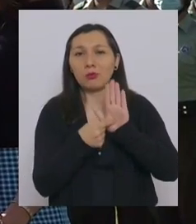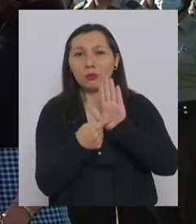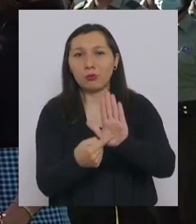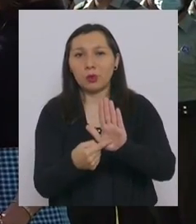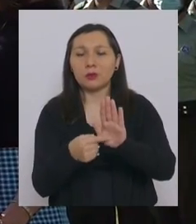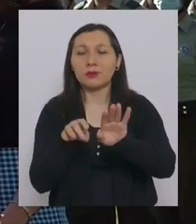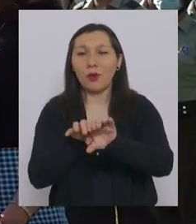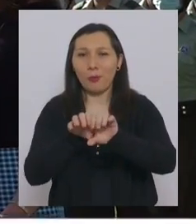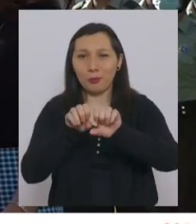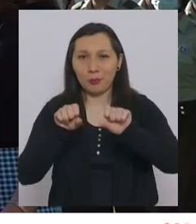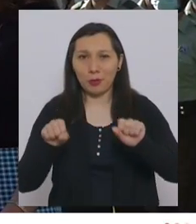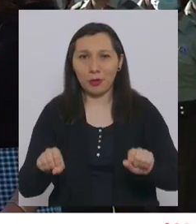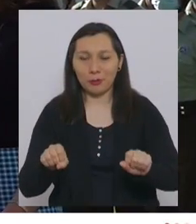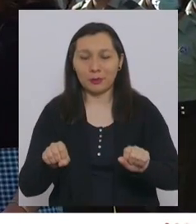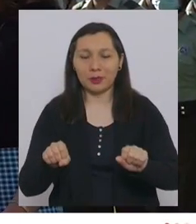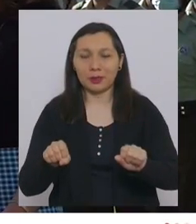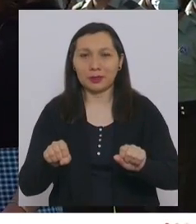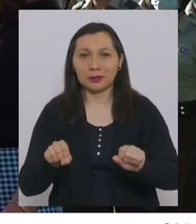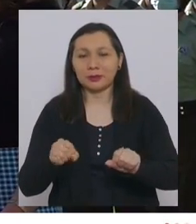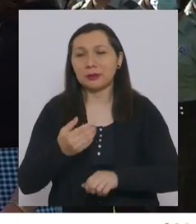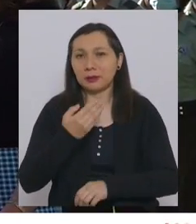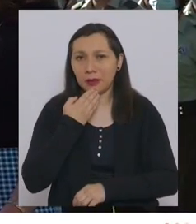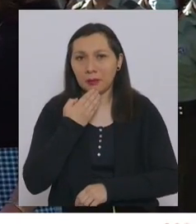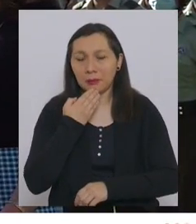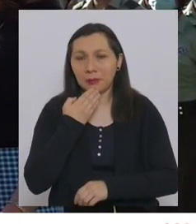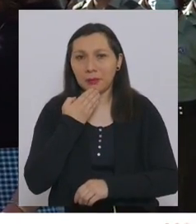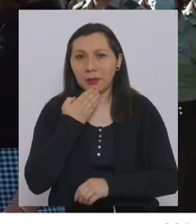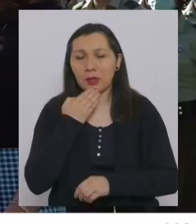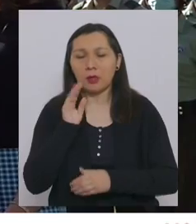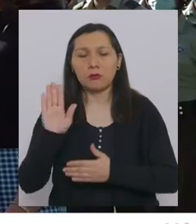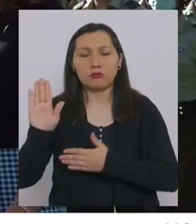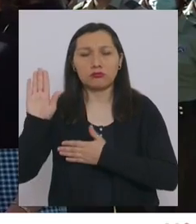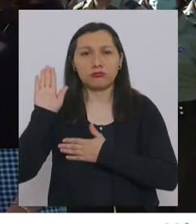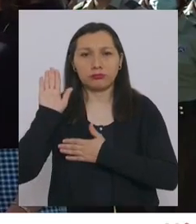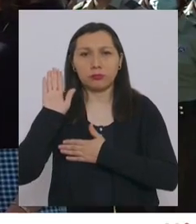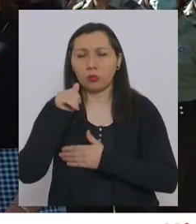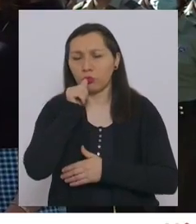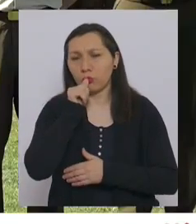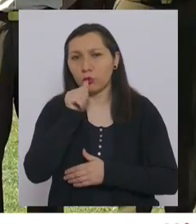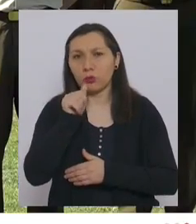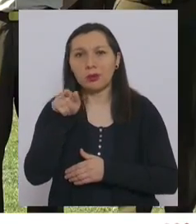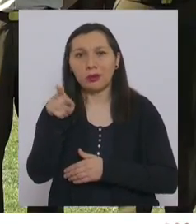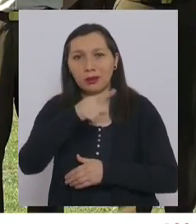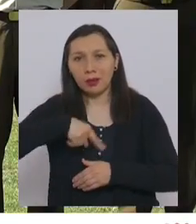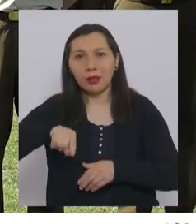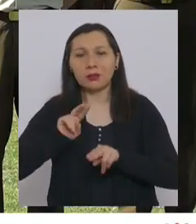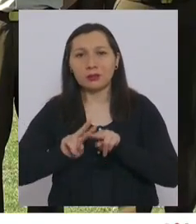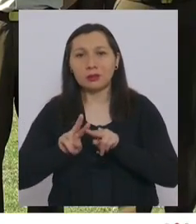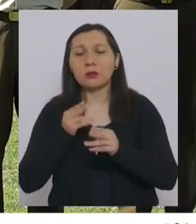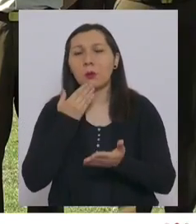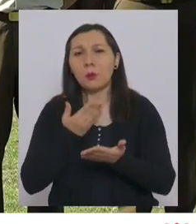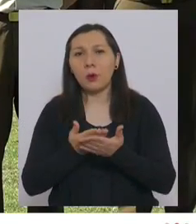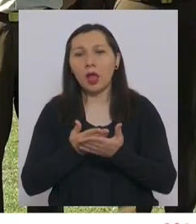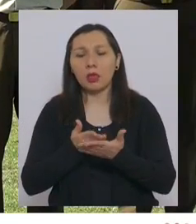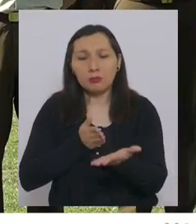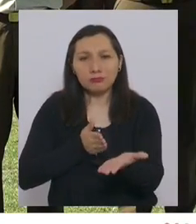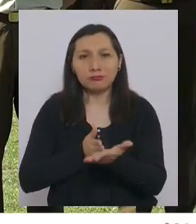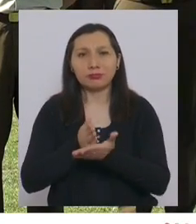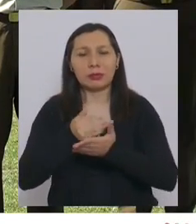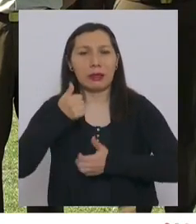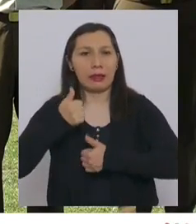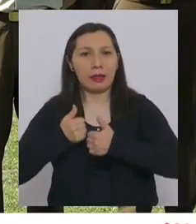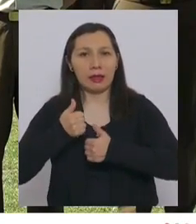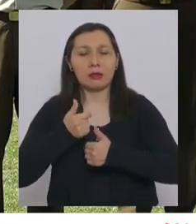el compromiso y el juramento que ellos hacen al iniciar sus carreras, de